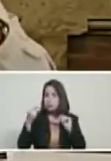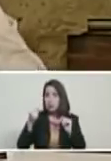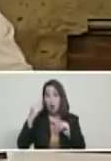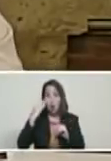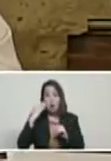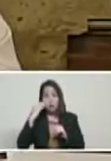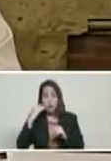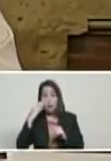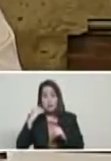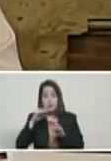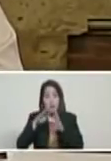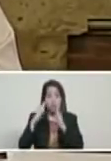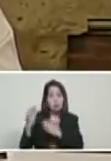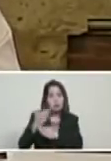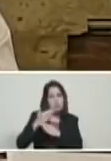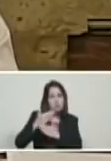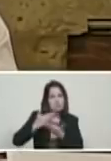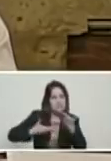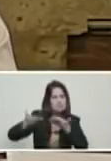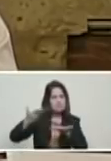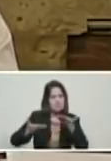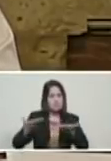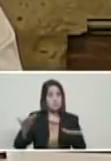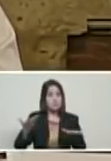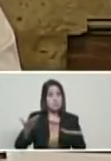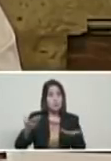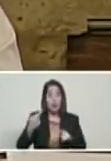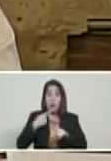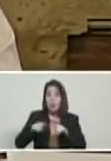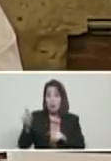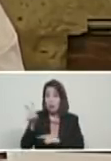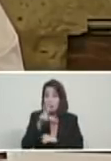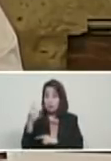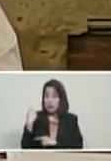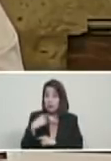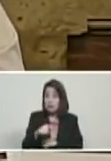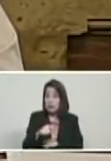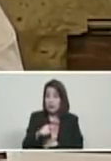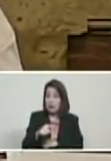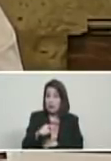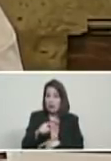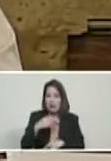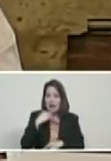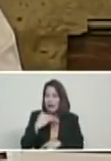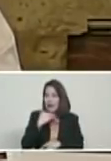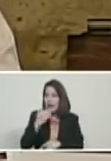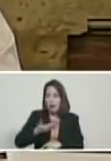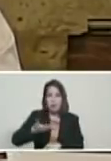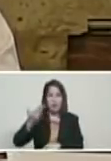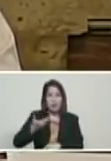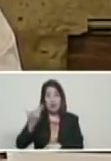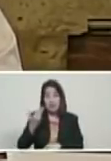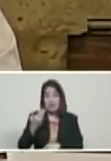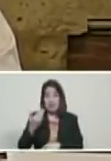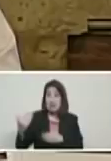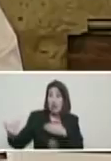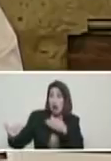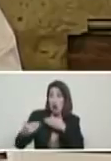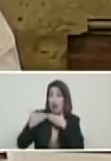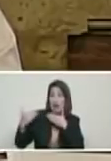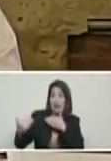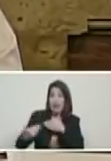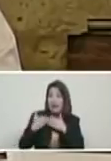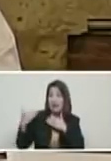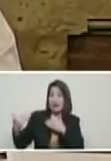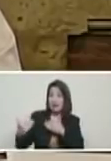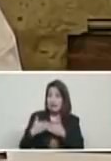experiencias en el mundo. Claro, Venezuela tiene una particularidad. Venezuela está siendo sometida a una guerra